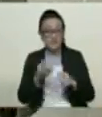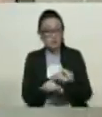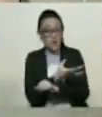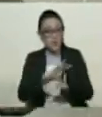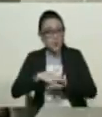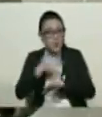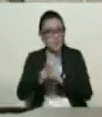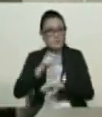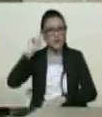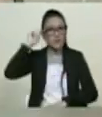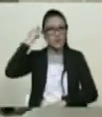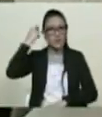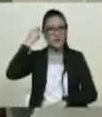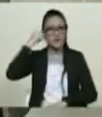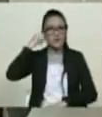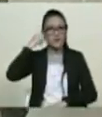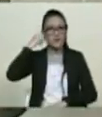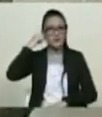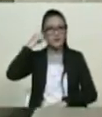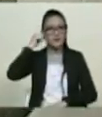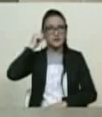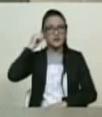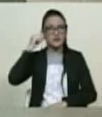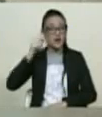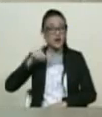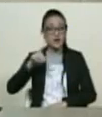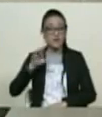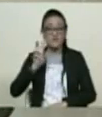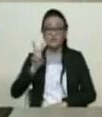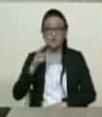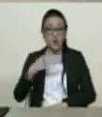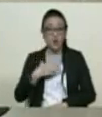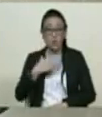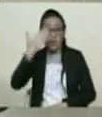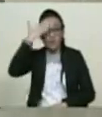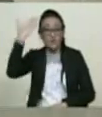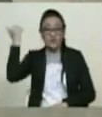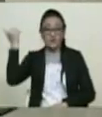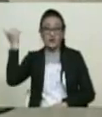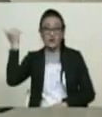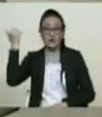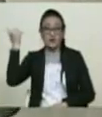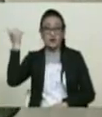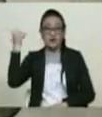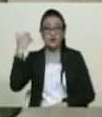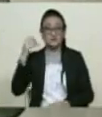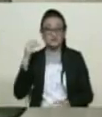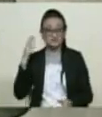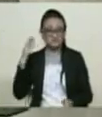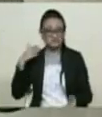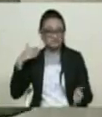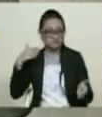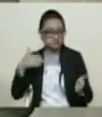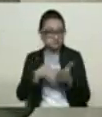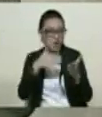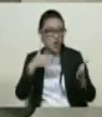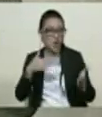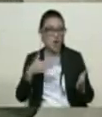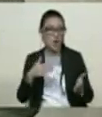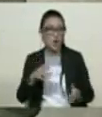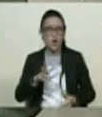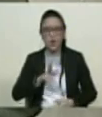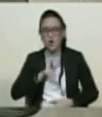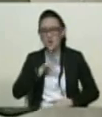violencia que el país entero no puede olvidar. No podemos olvidar que aquí hubo ataques arteros,